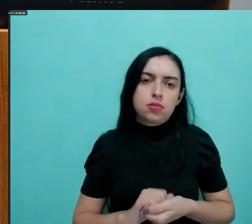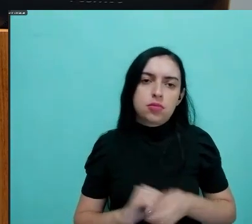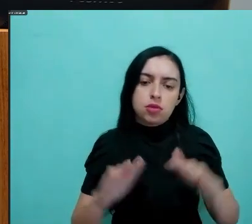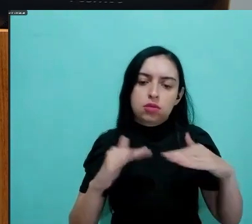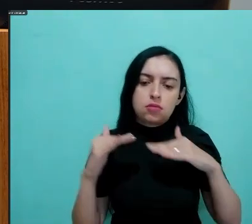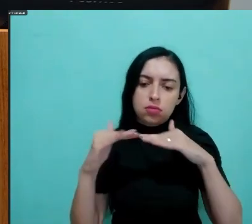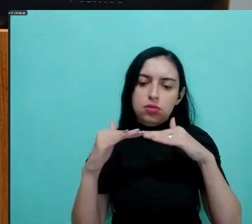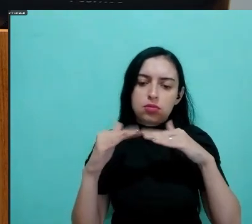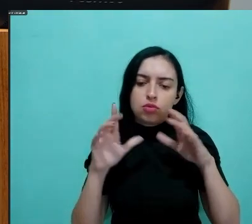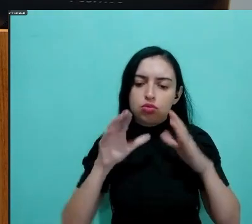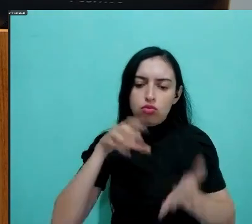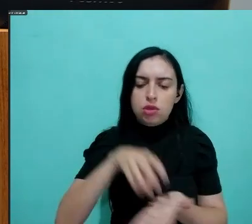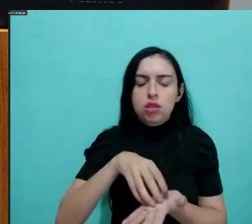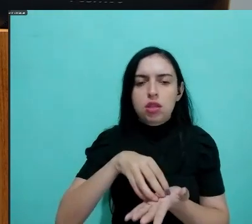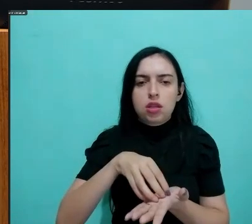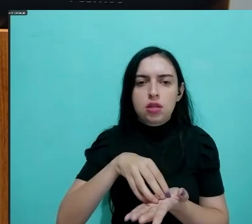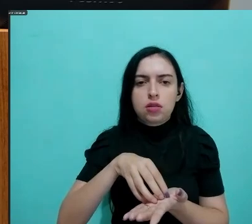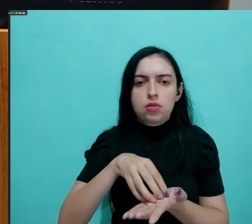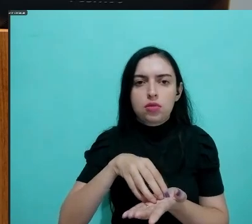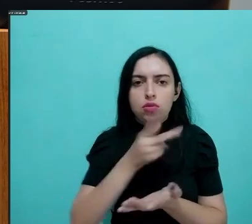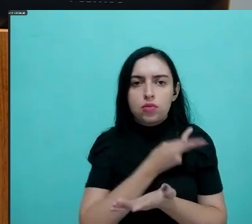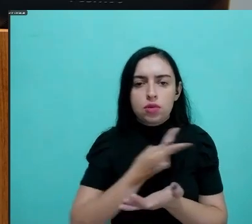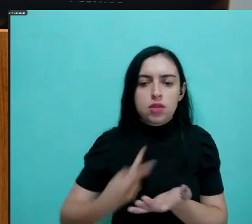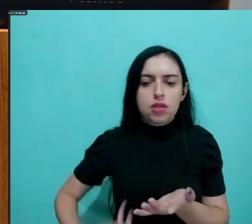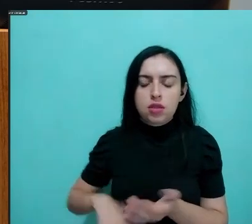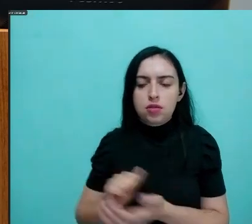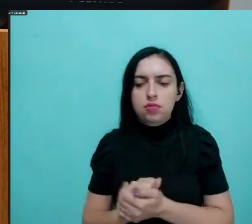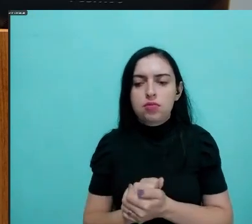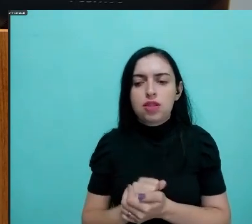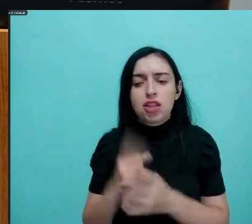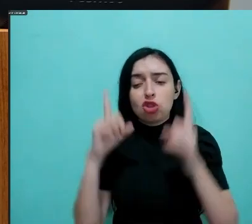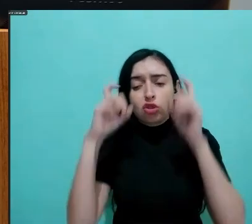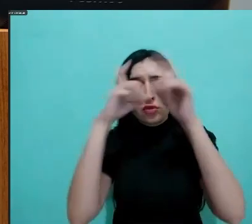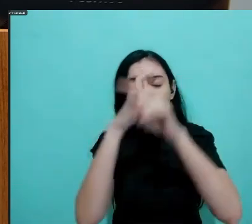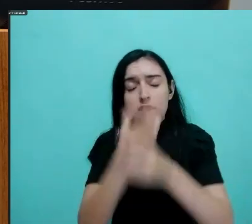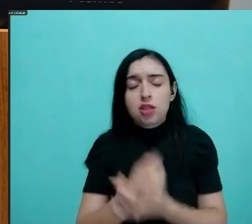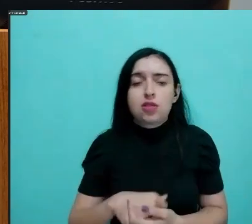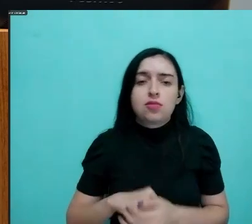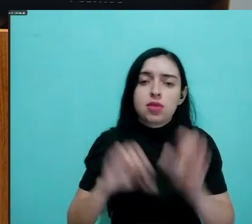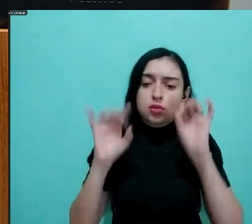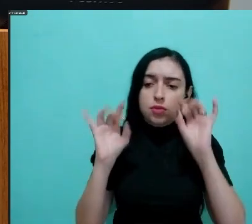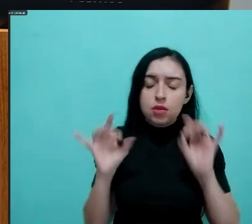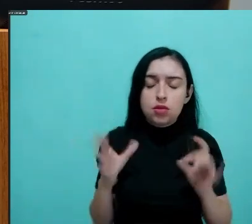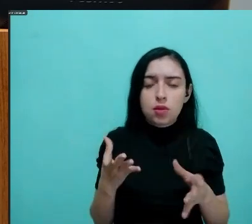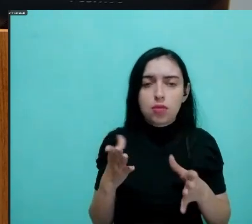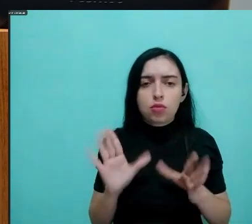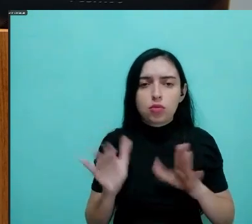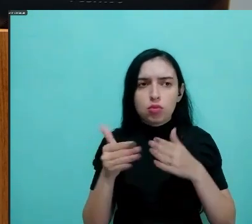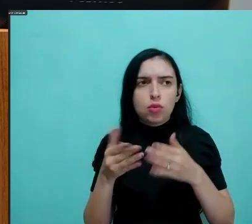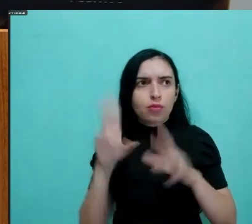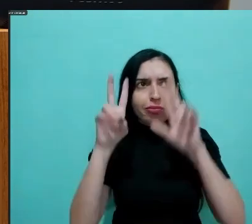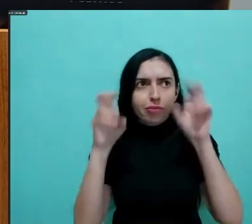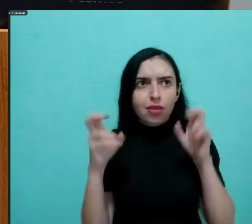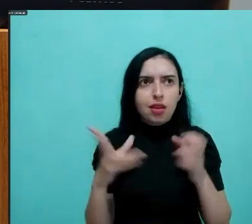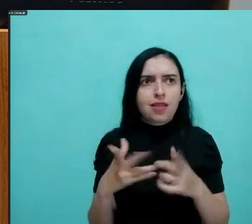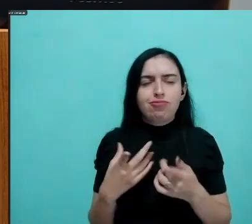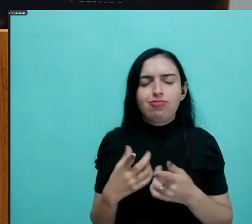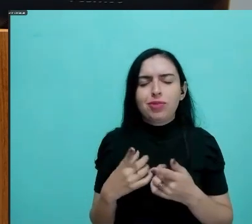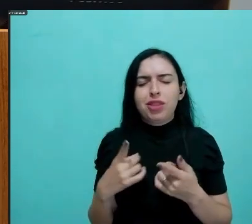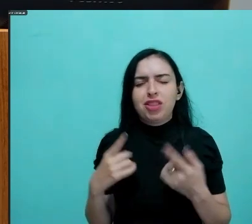centro del presidente Macron es algo muy difícil, en especial a propósito de un tema tan controvertido